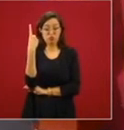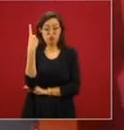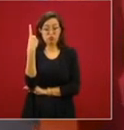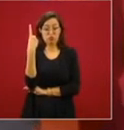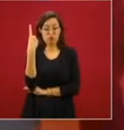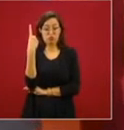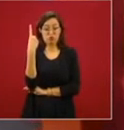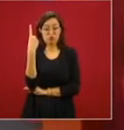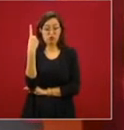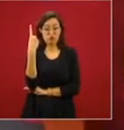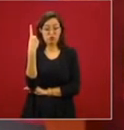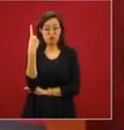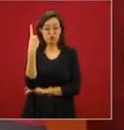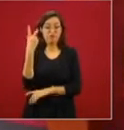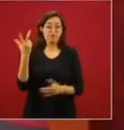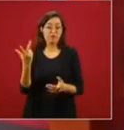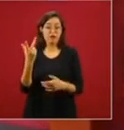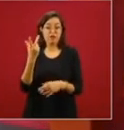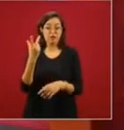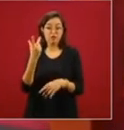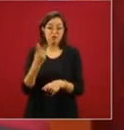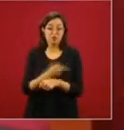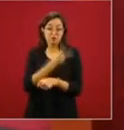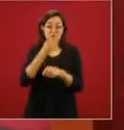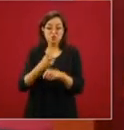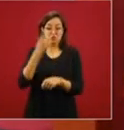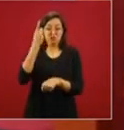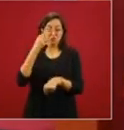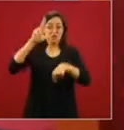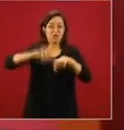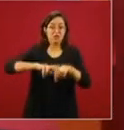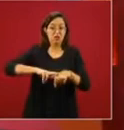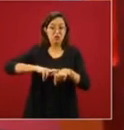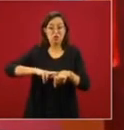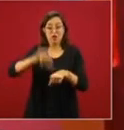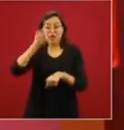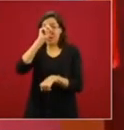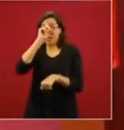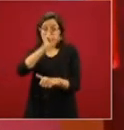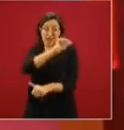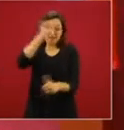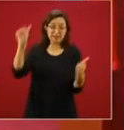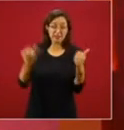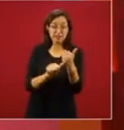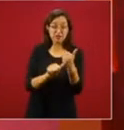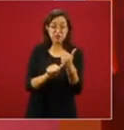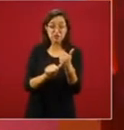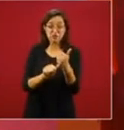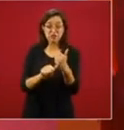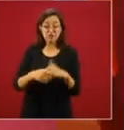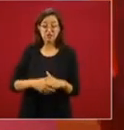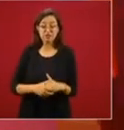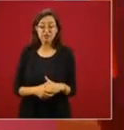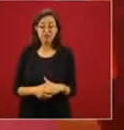sus directores, sus asesores,